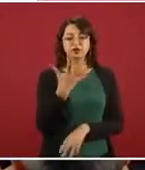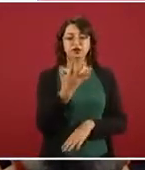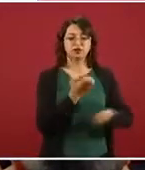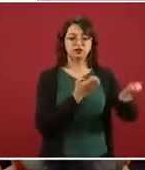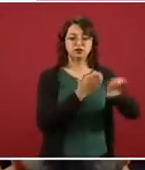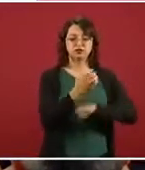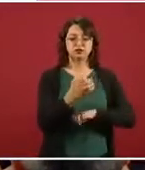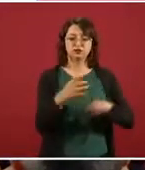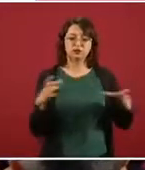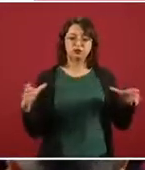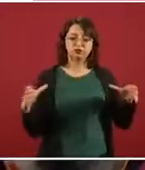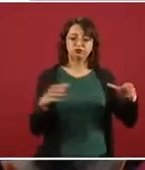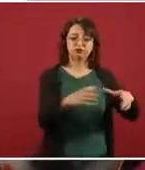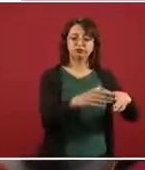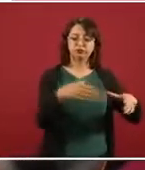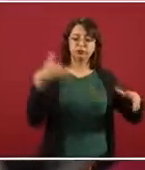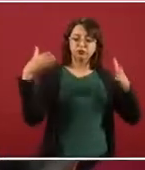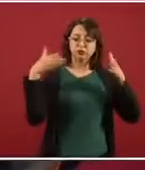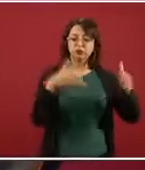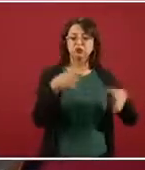en 5 estados.